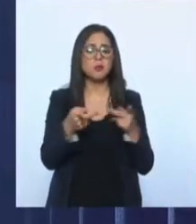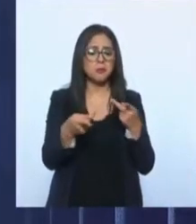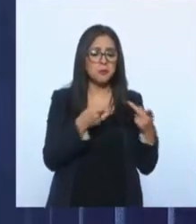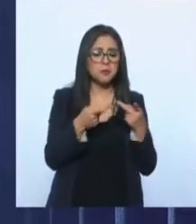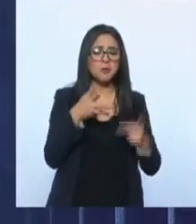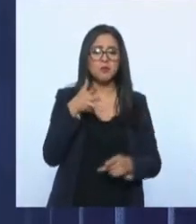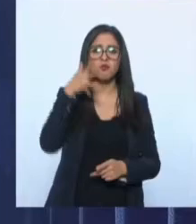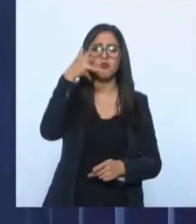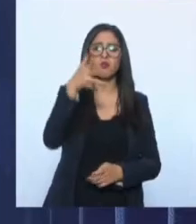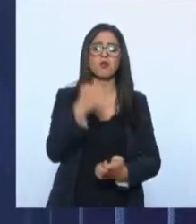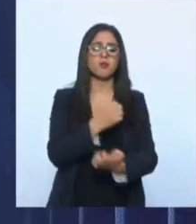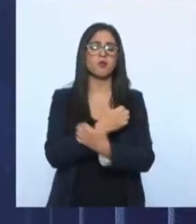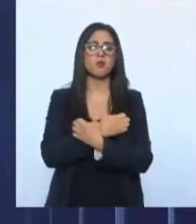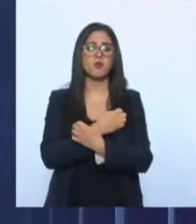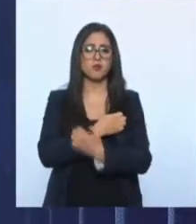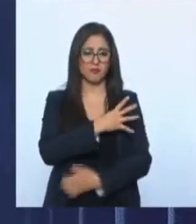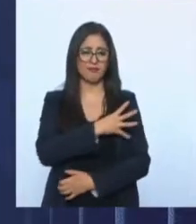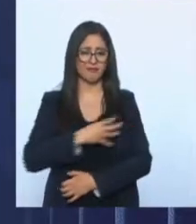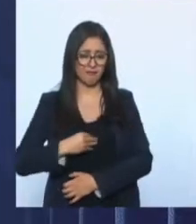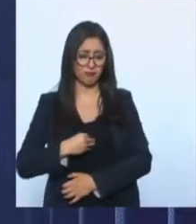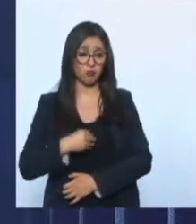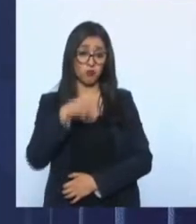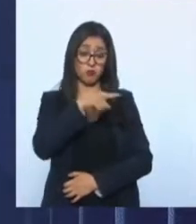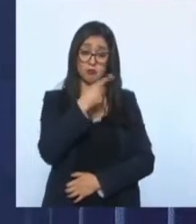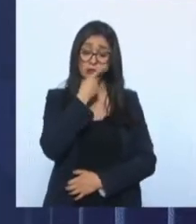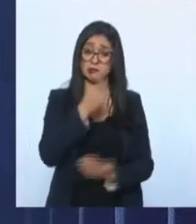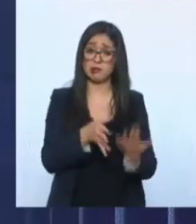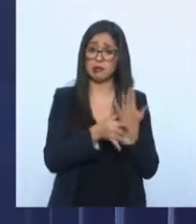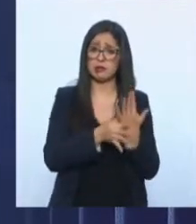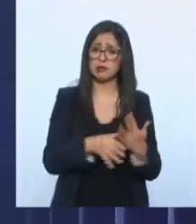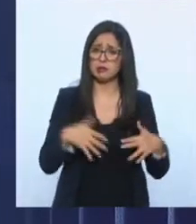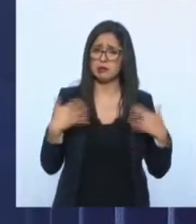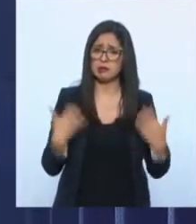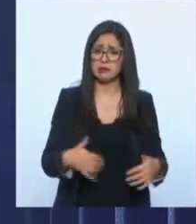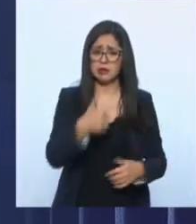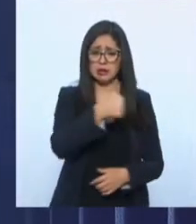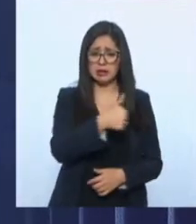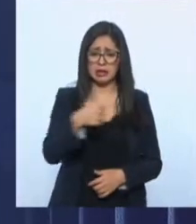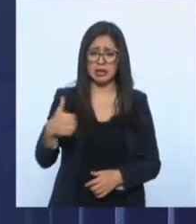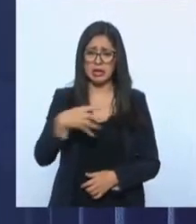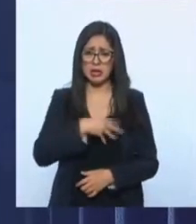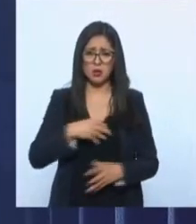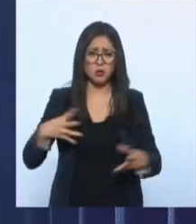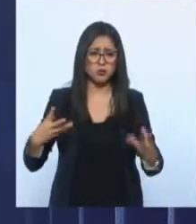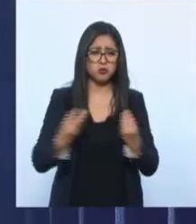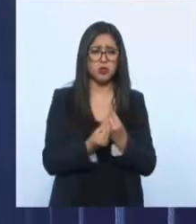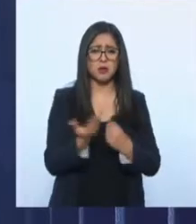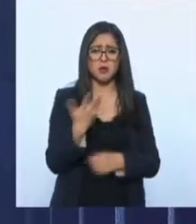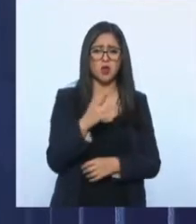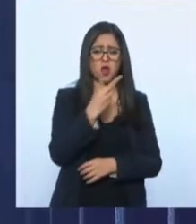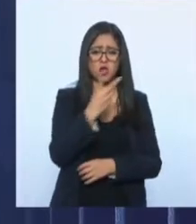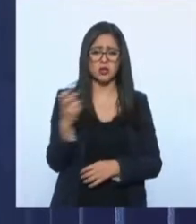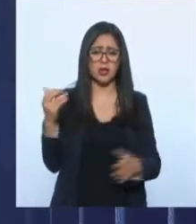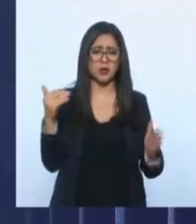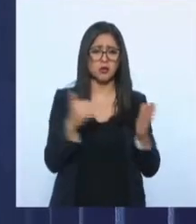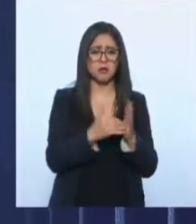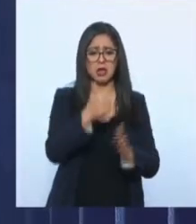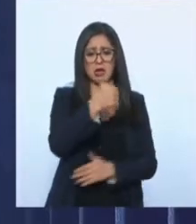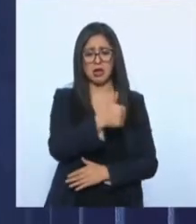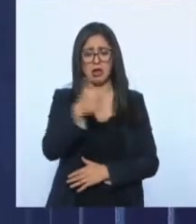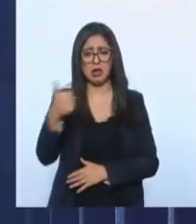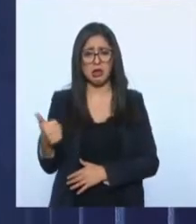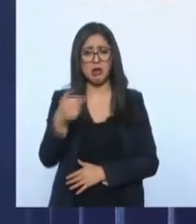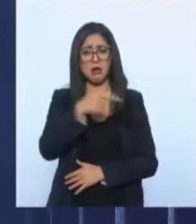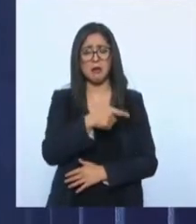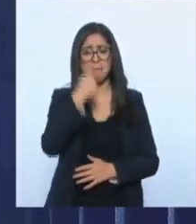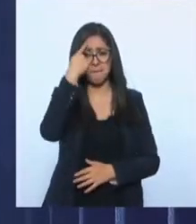hijos. Tú me decías que tenía un costo muy elevado cada hijo, que eran como 200,000 pesos por